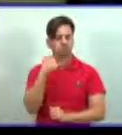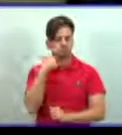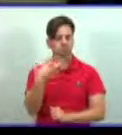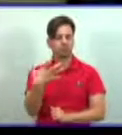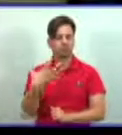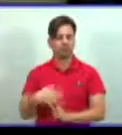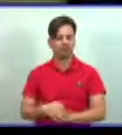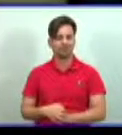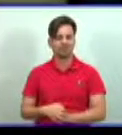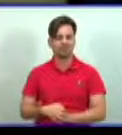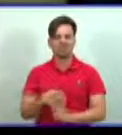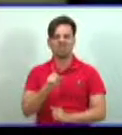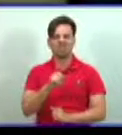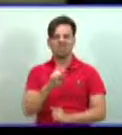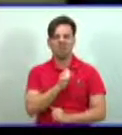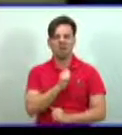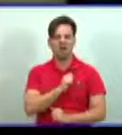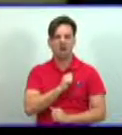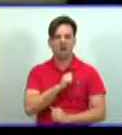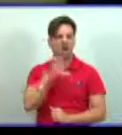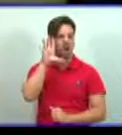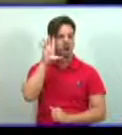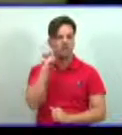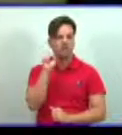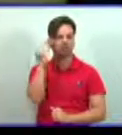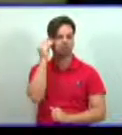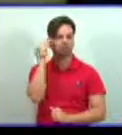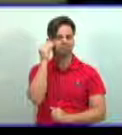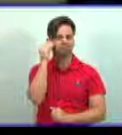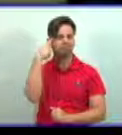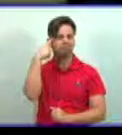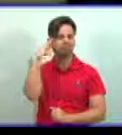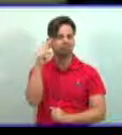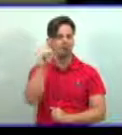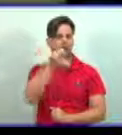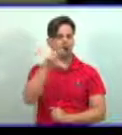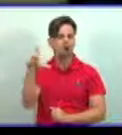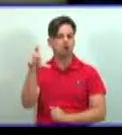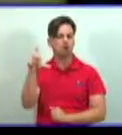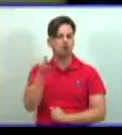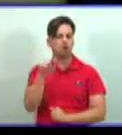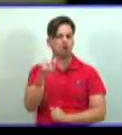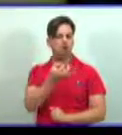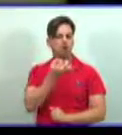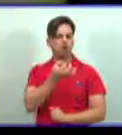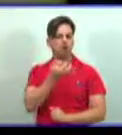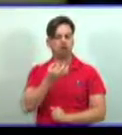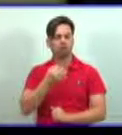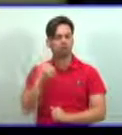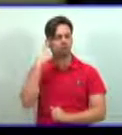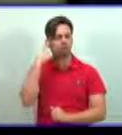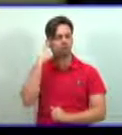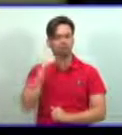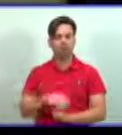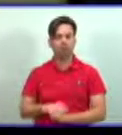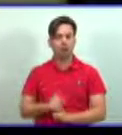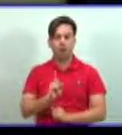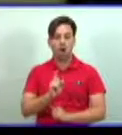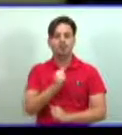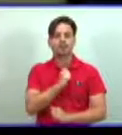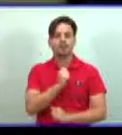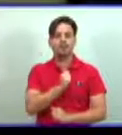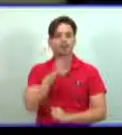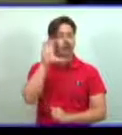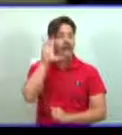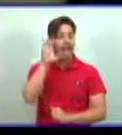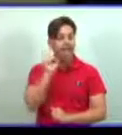procesos que suceden en la naturaleza, sino poder entenderlos para poder aplicar en nuestro actuar diario una actitud responsable para y con